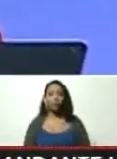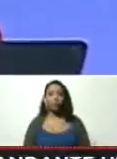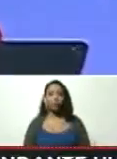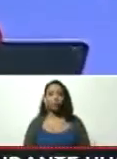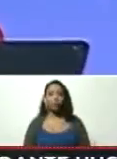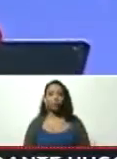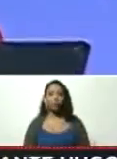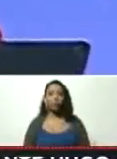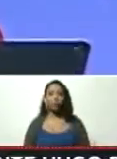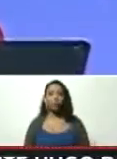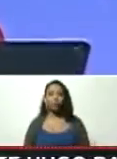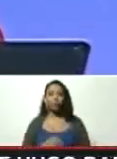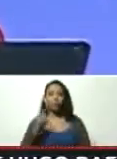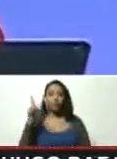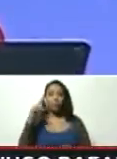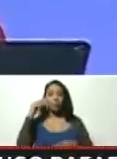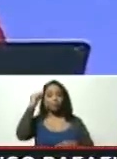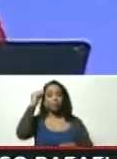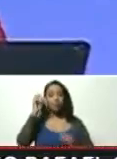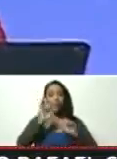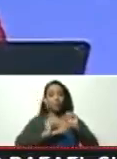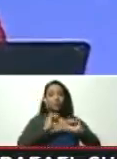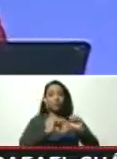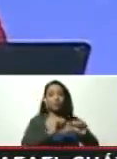sembrar pensando en el siglo,